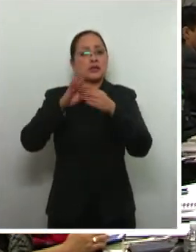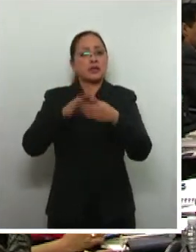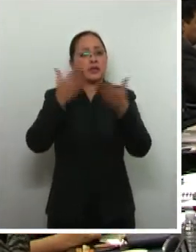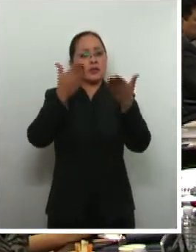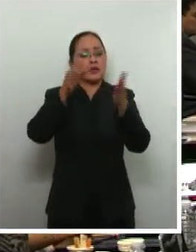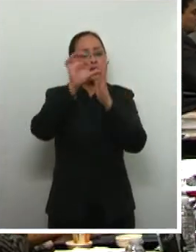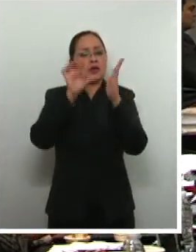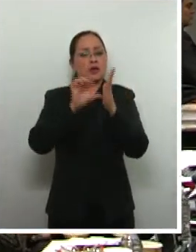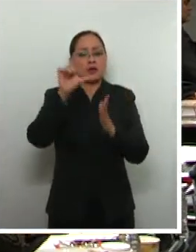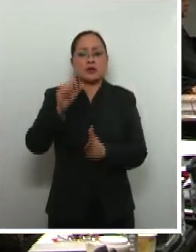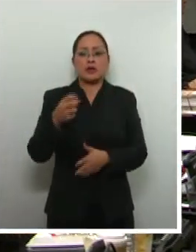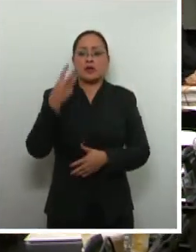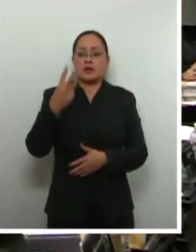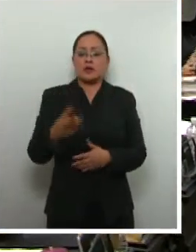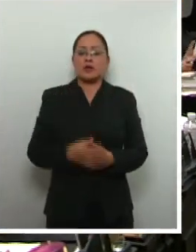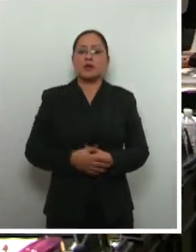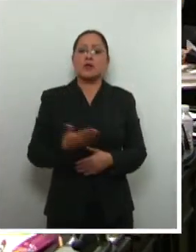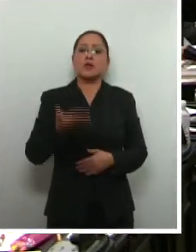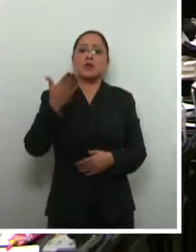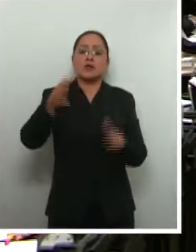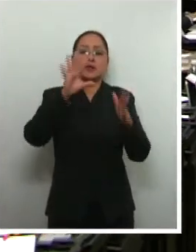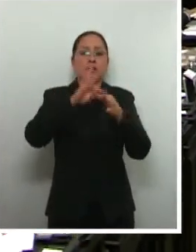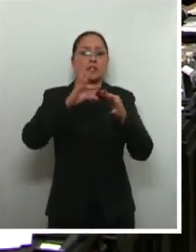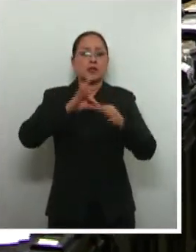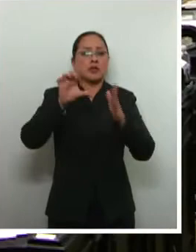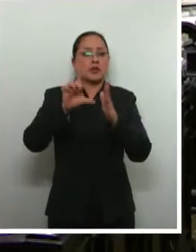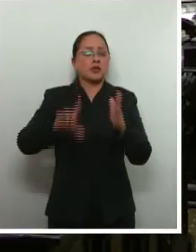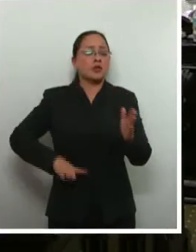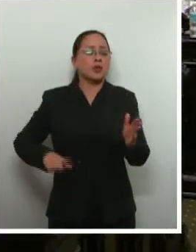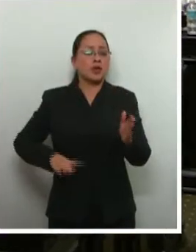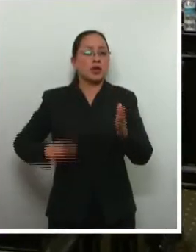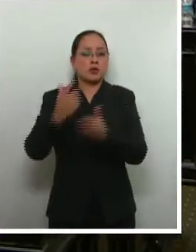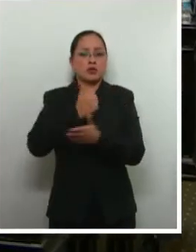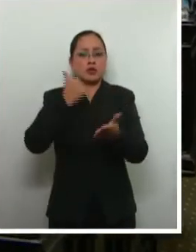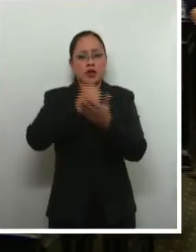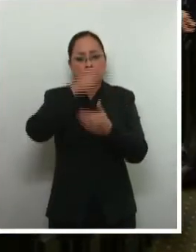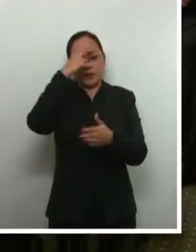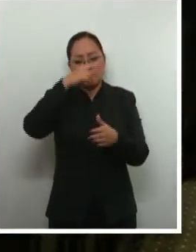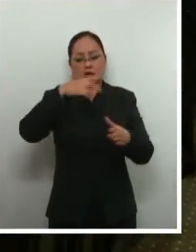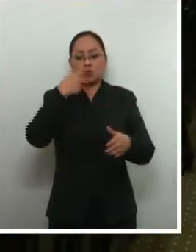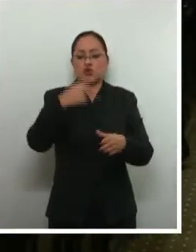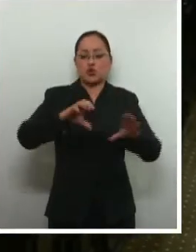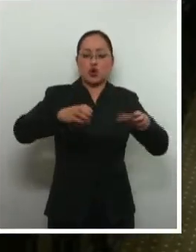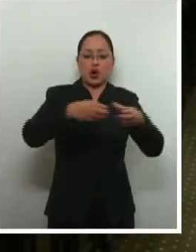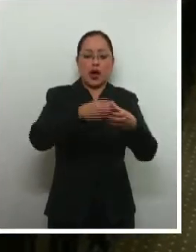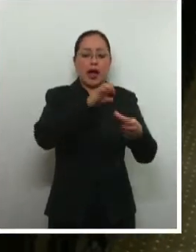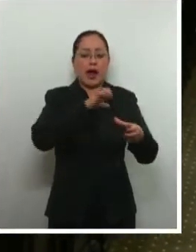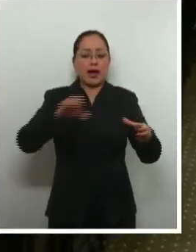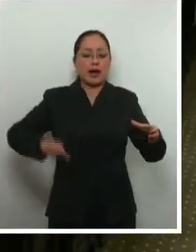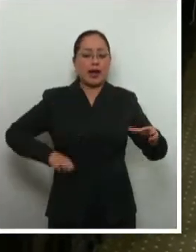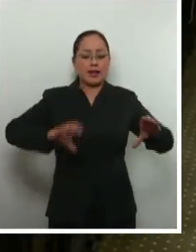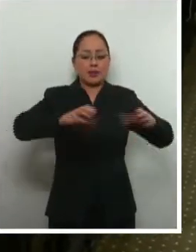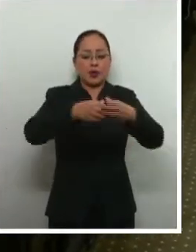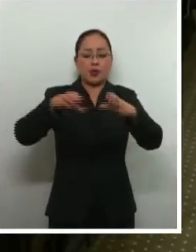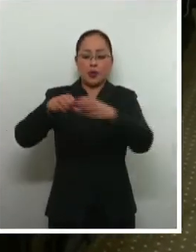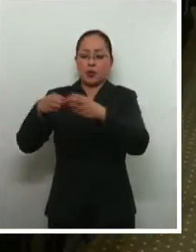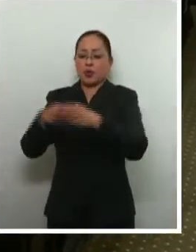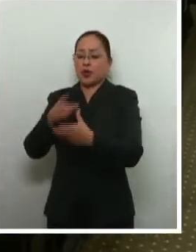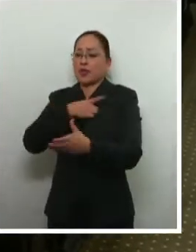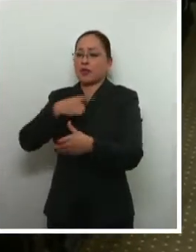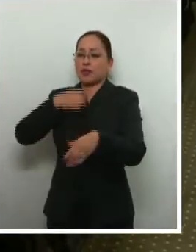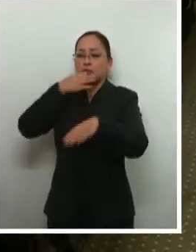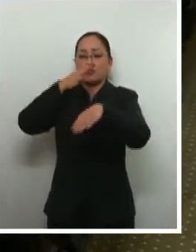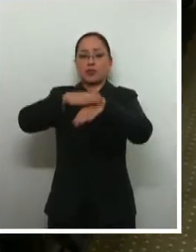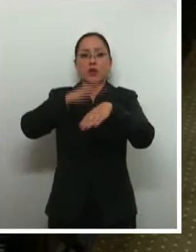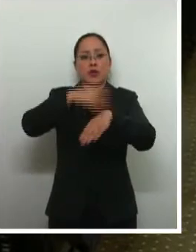23. Se menciona que el Gobierno de la Ciudad de México y la alcaldía correspondiente emitirán declaratorias que